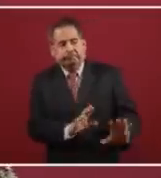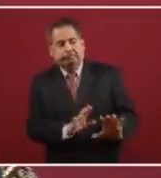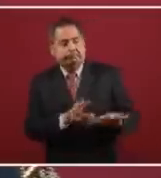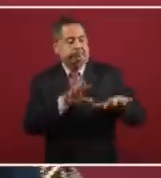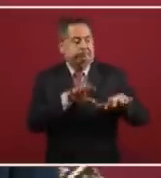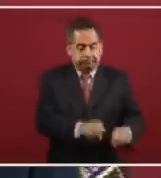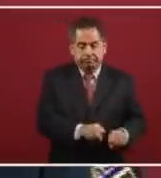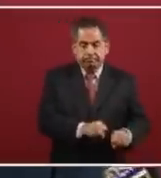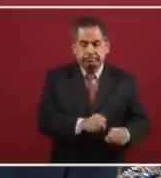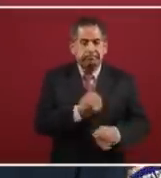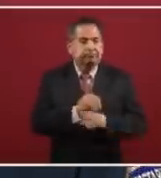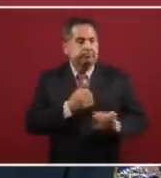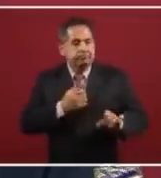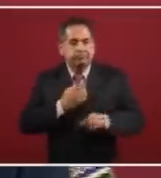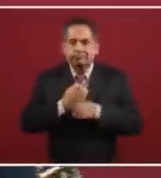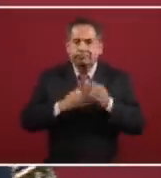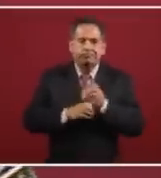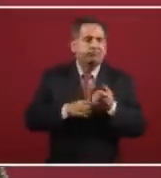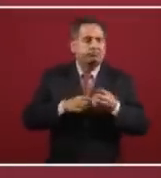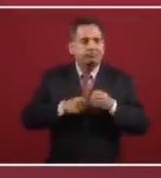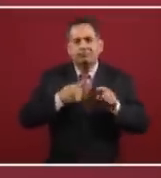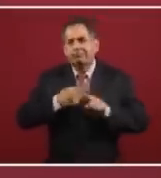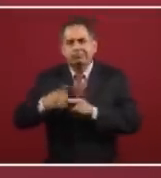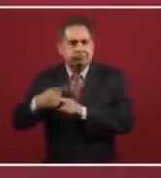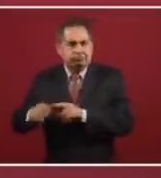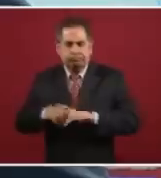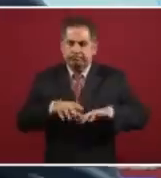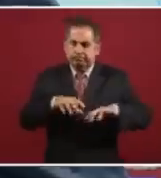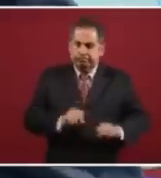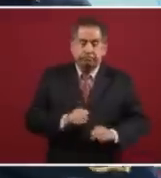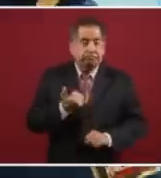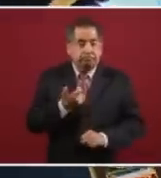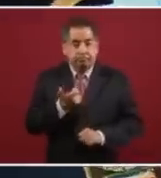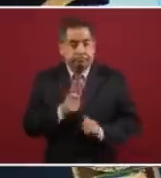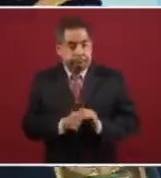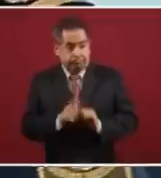de armamento y de numerario.